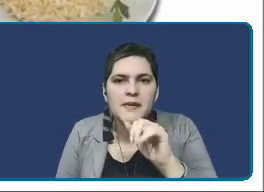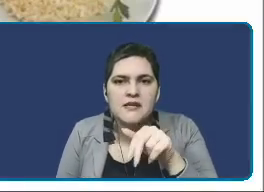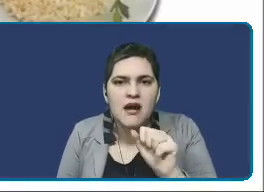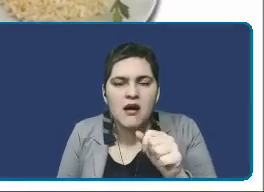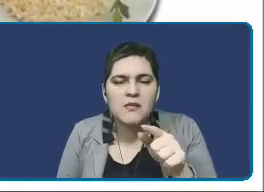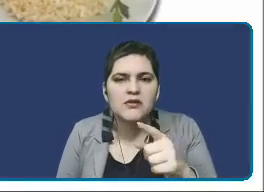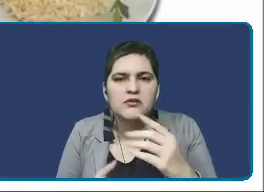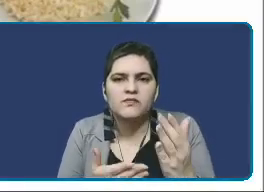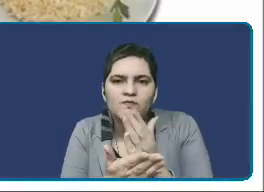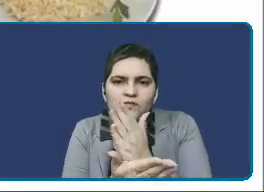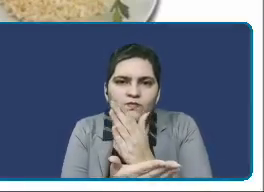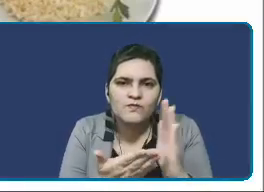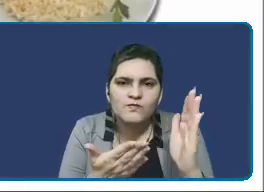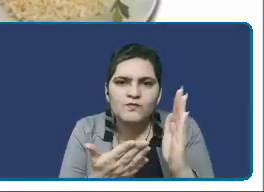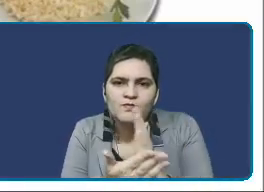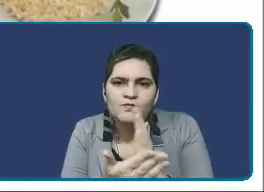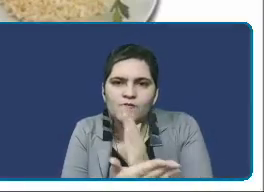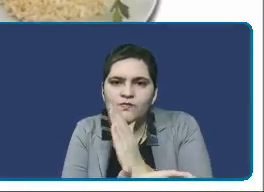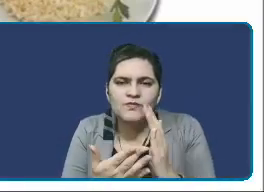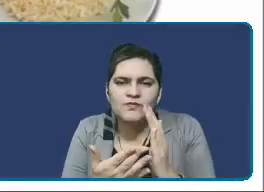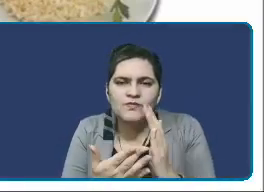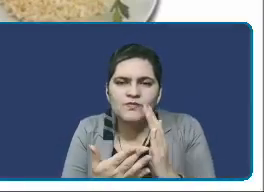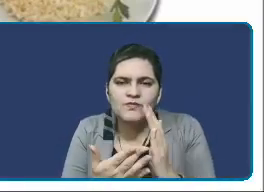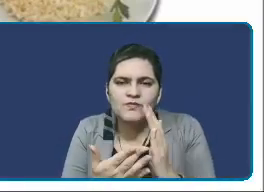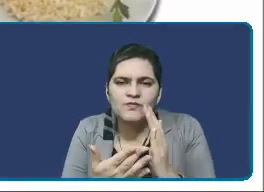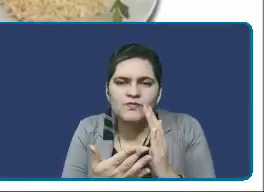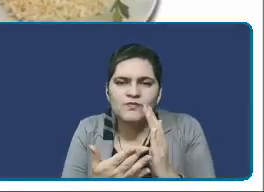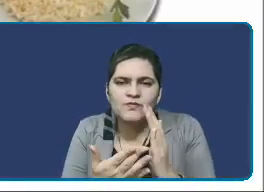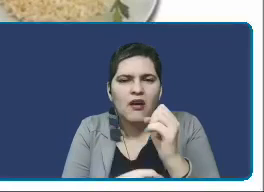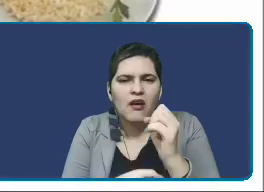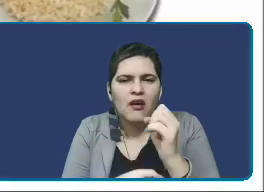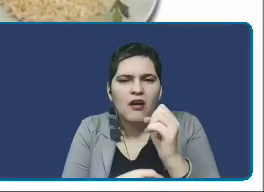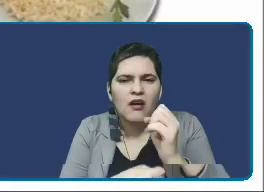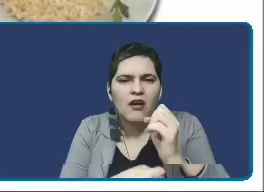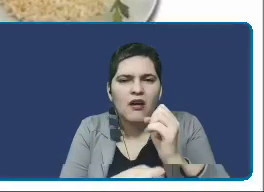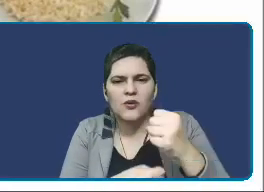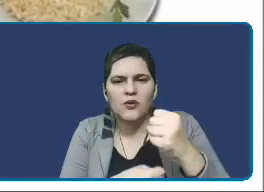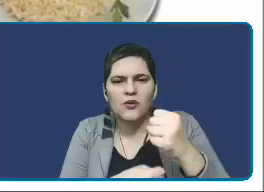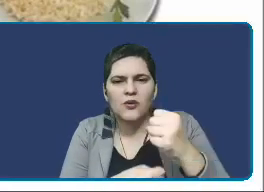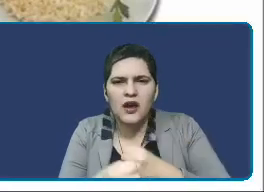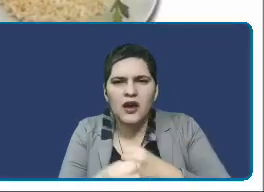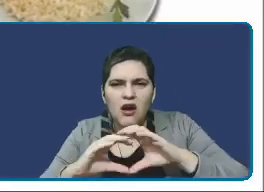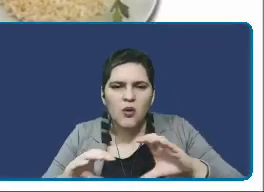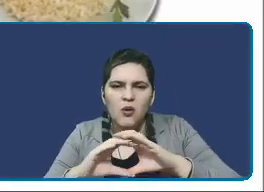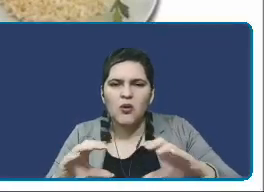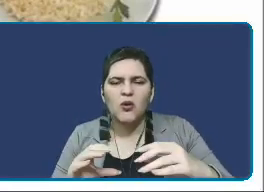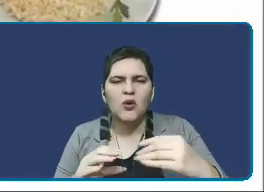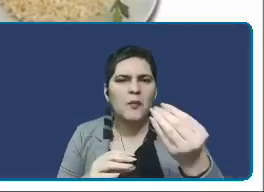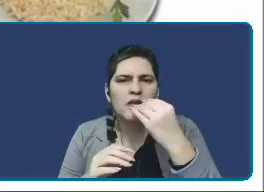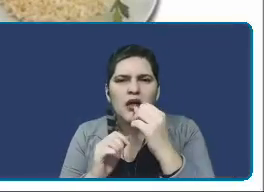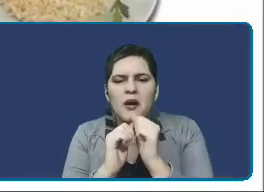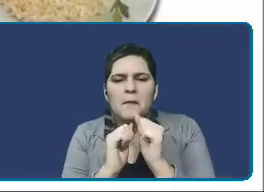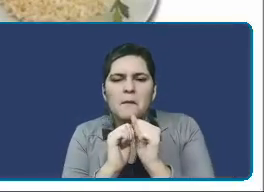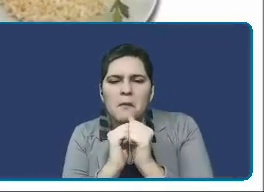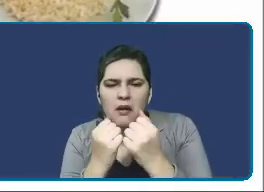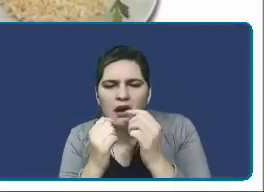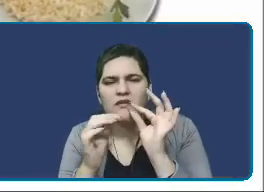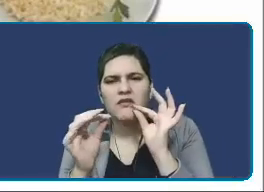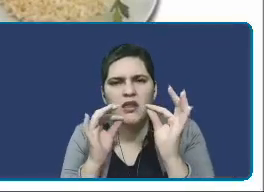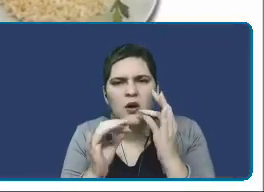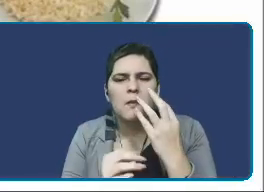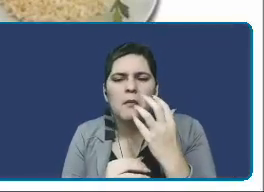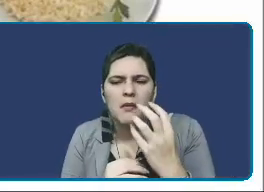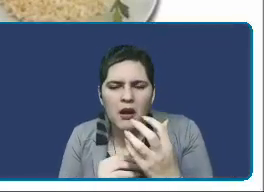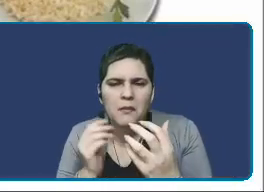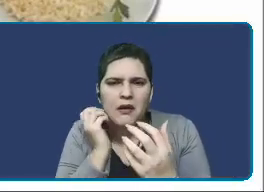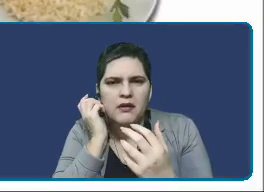años comiendo de esta manera los nutrientes de abajo y los nutrientes procesados, llevo mucho tiempo sin haber consumido las